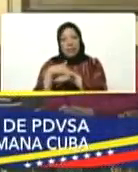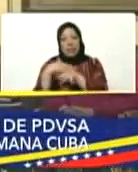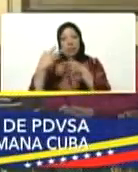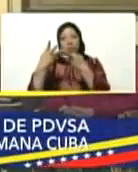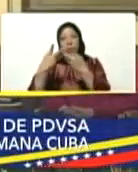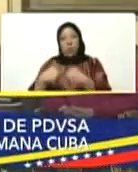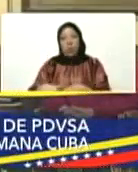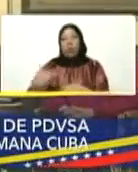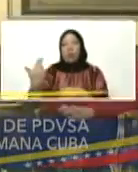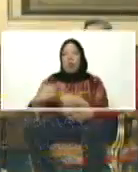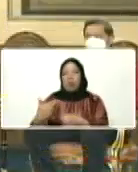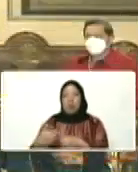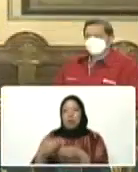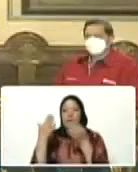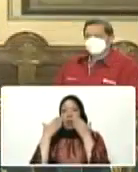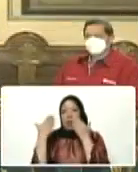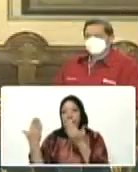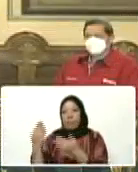El Aissami,